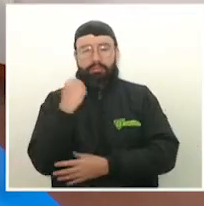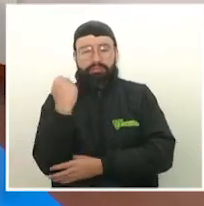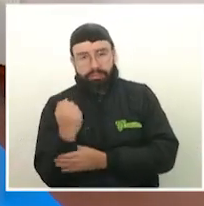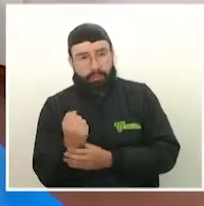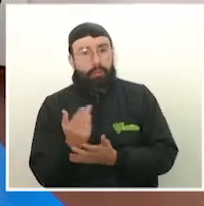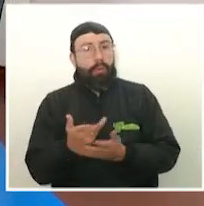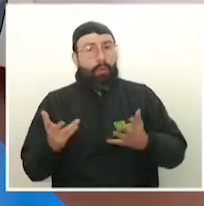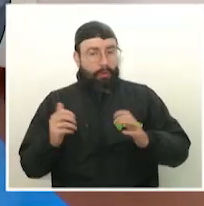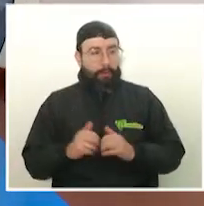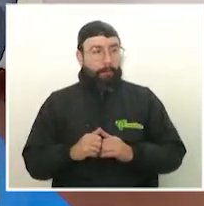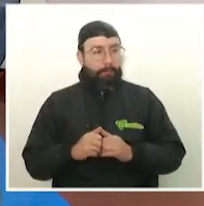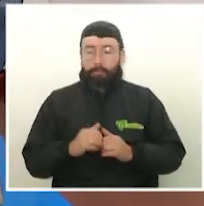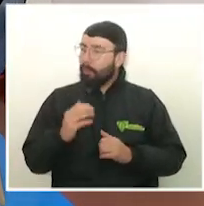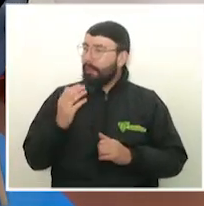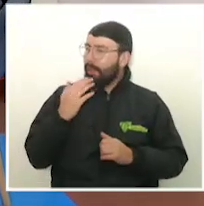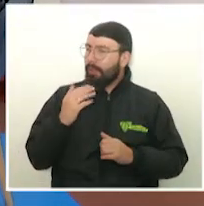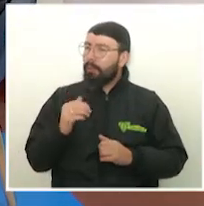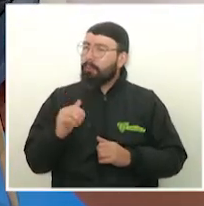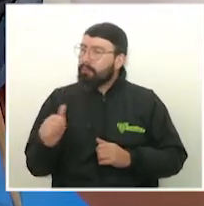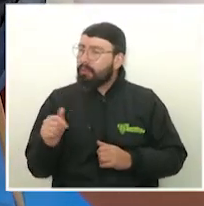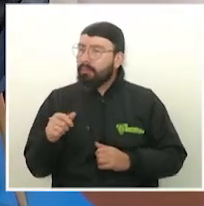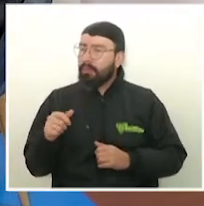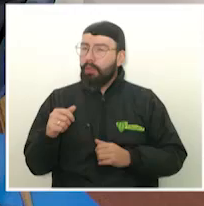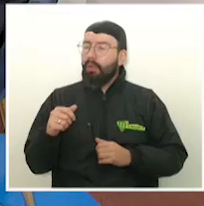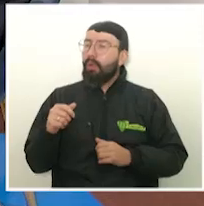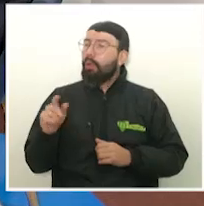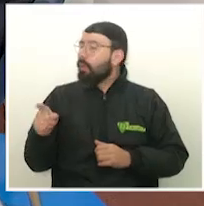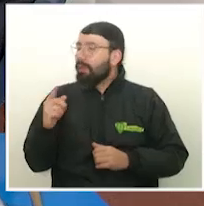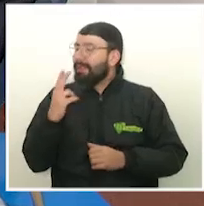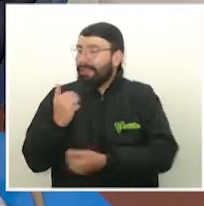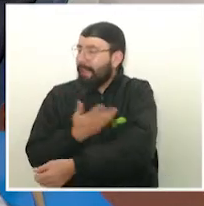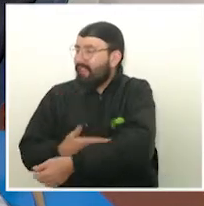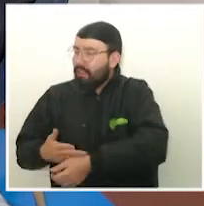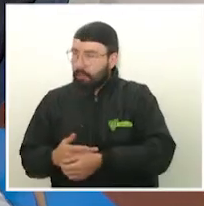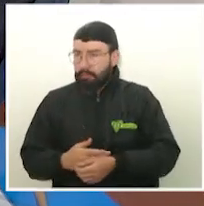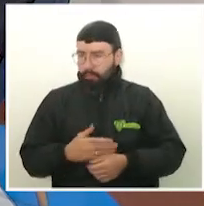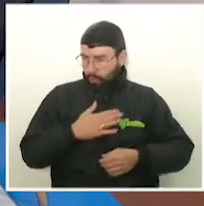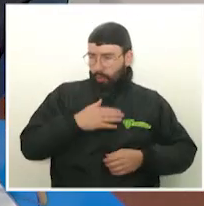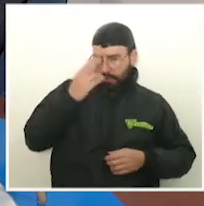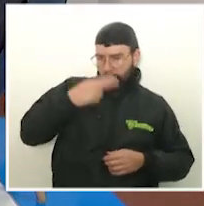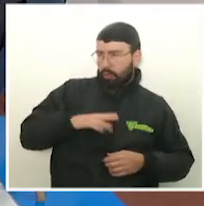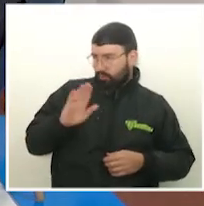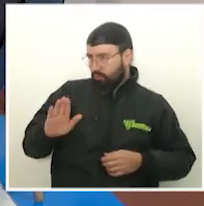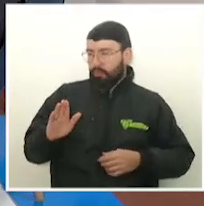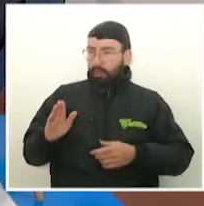que si tú tienes diabetes, por ejemplo, y yo soy tu hijo, tengo probabilidad de tenerla, pero